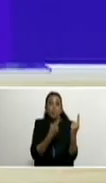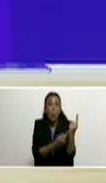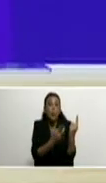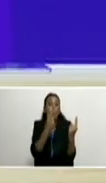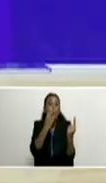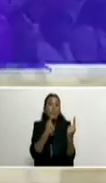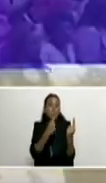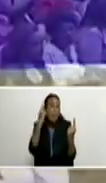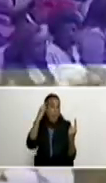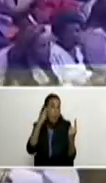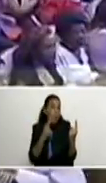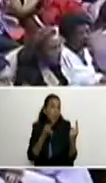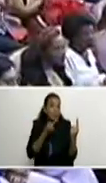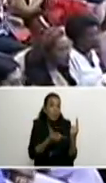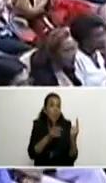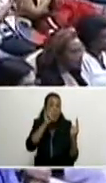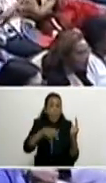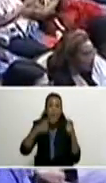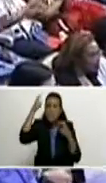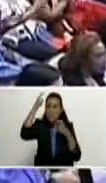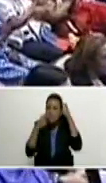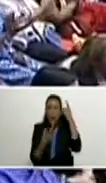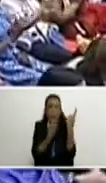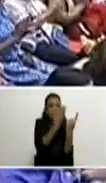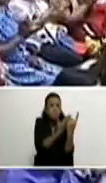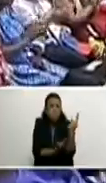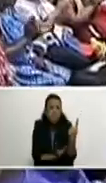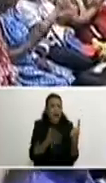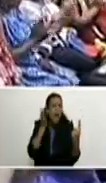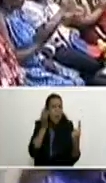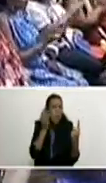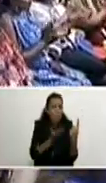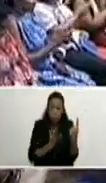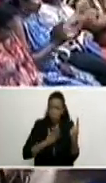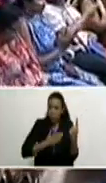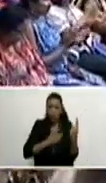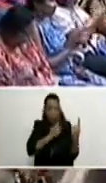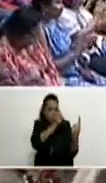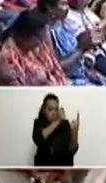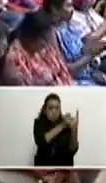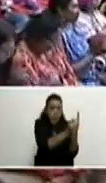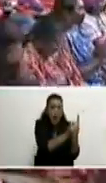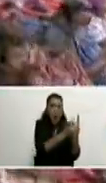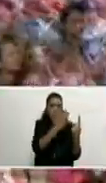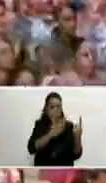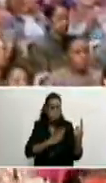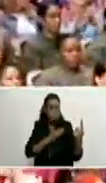Bolívar, como lo concibió Chávez, como lo concebimos nosotros.